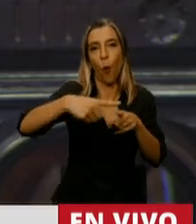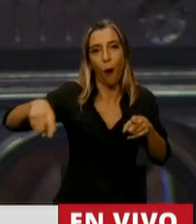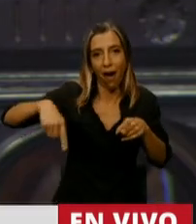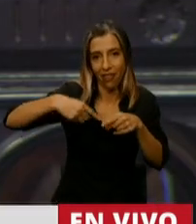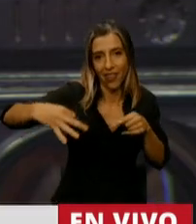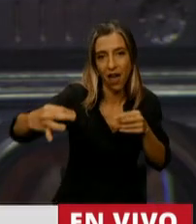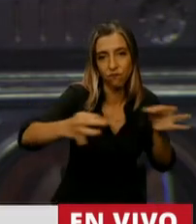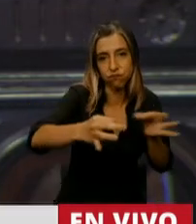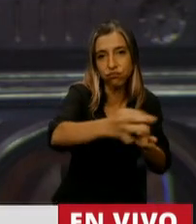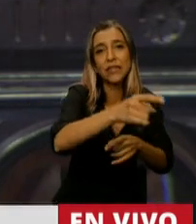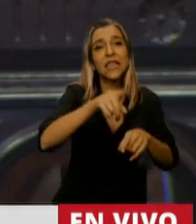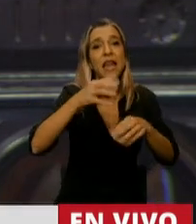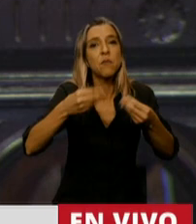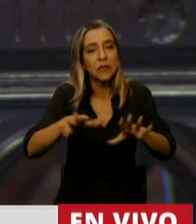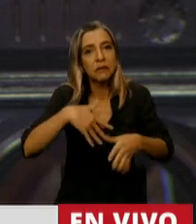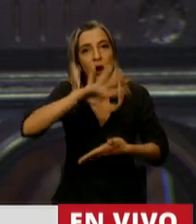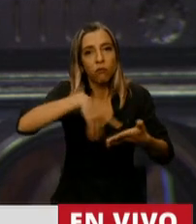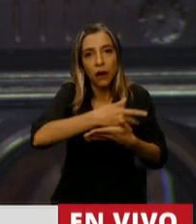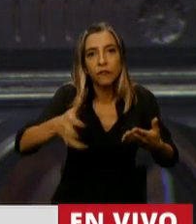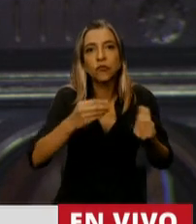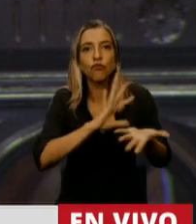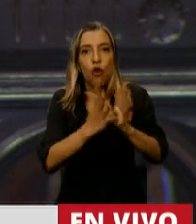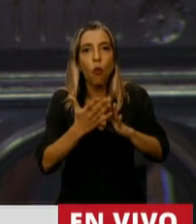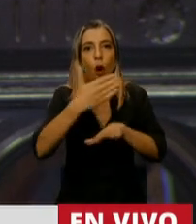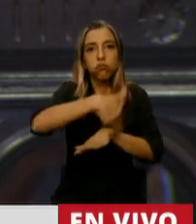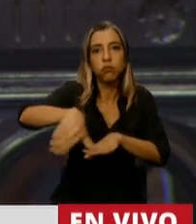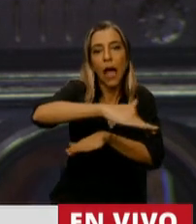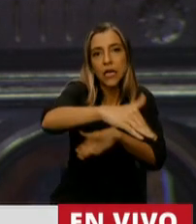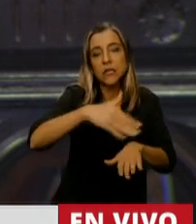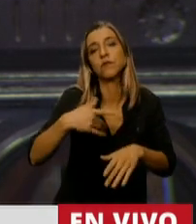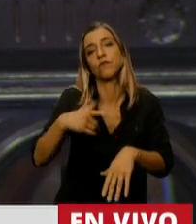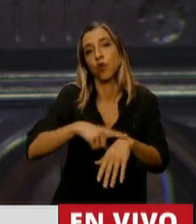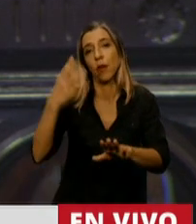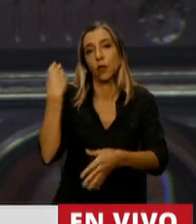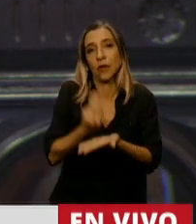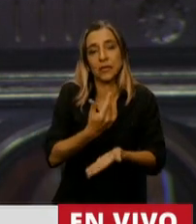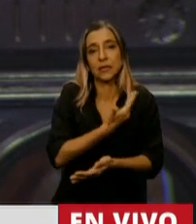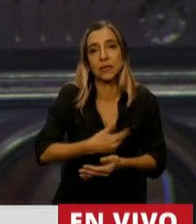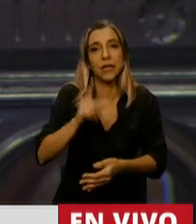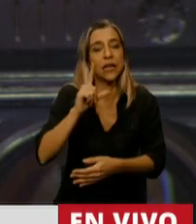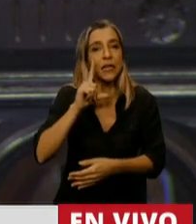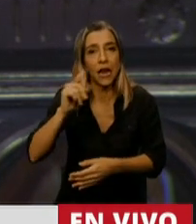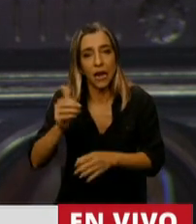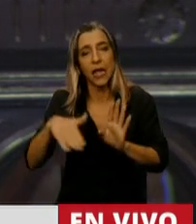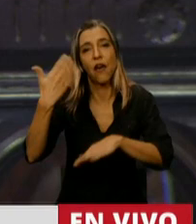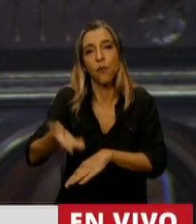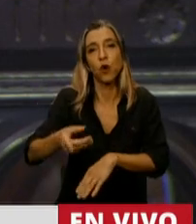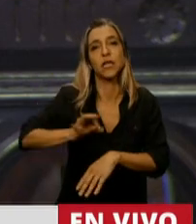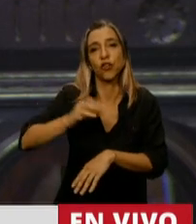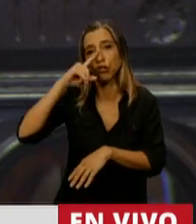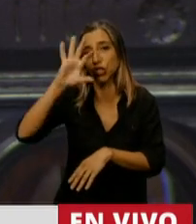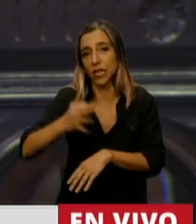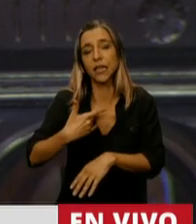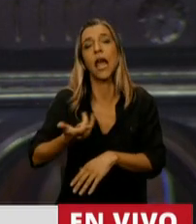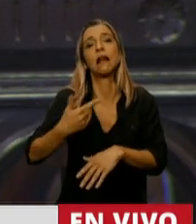planteando el problema de la urbanización y del acceso al suelo urbano por un presidente, que fue Illia. En el 70 se dio el movimiento villero peronista, así podríamos seguir. En los